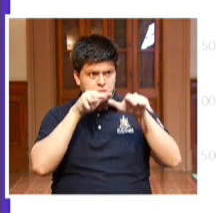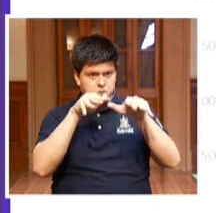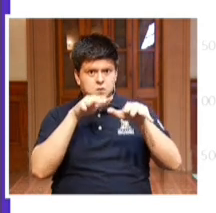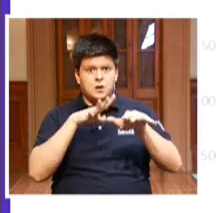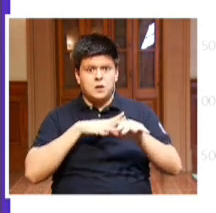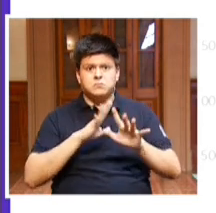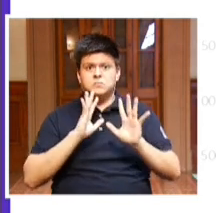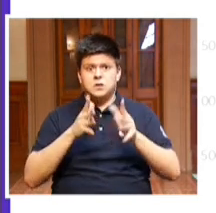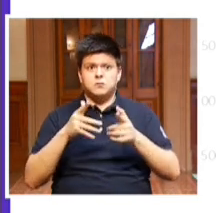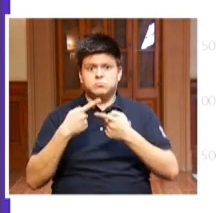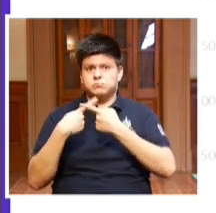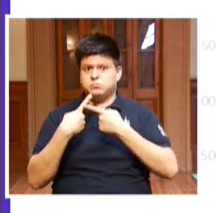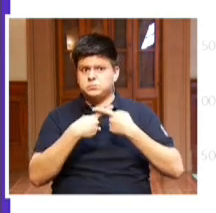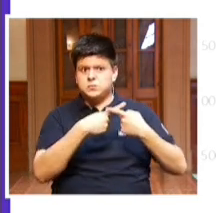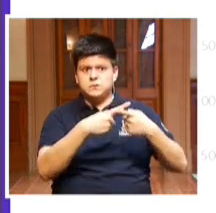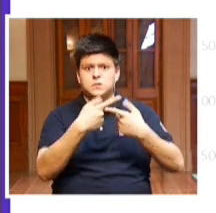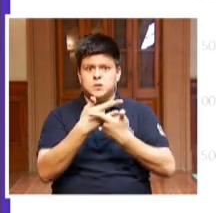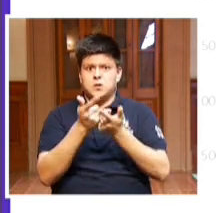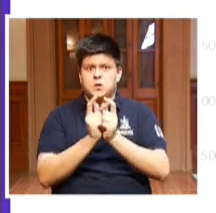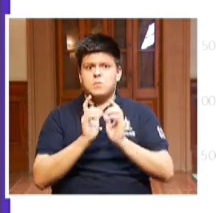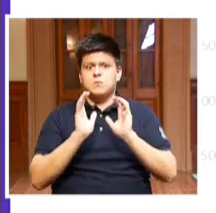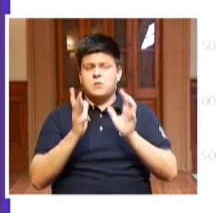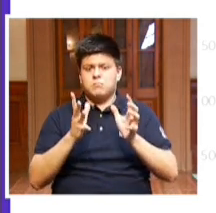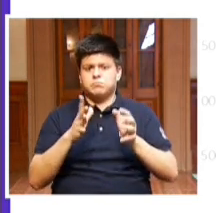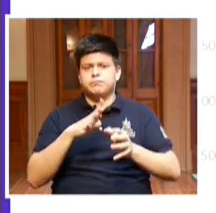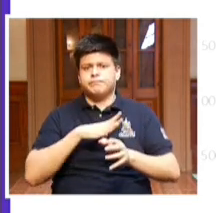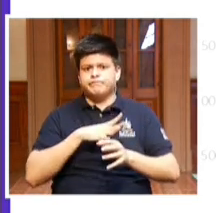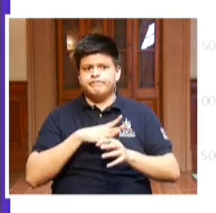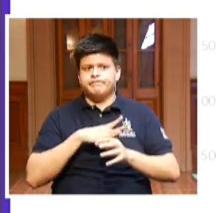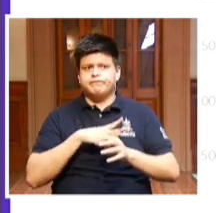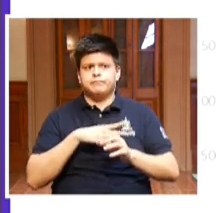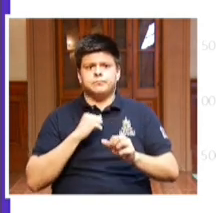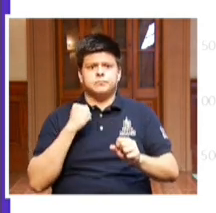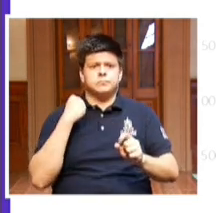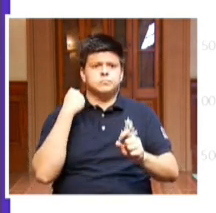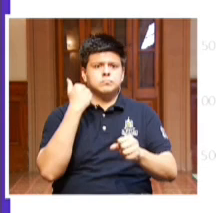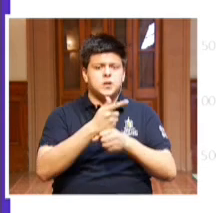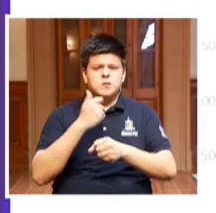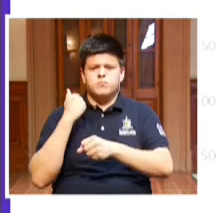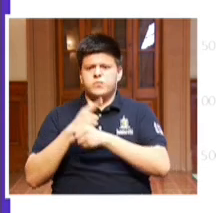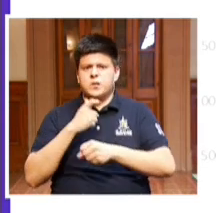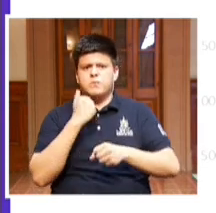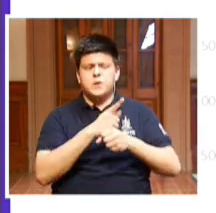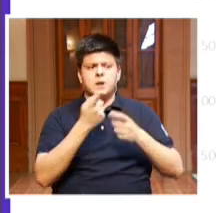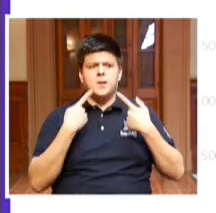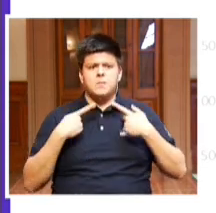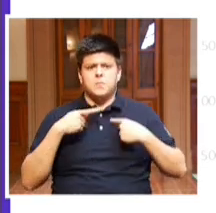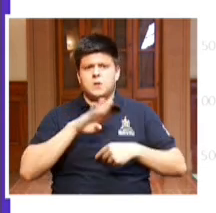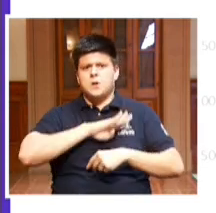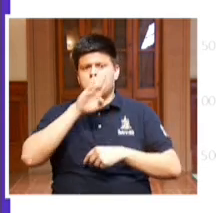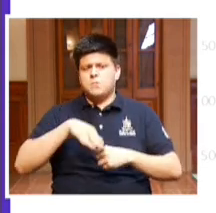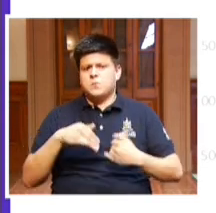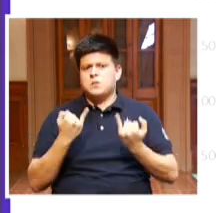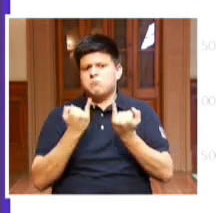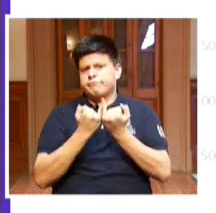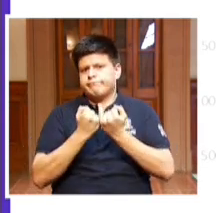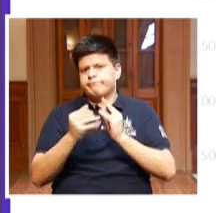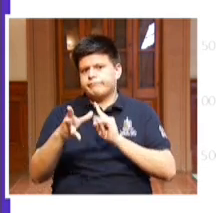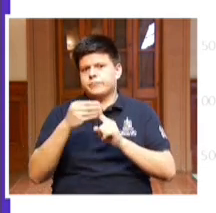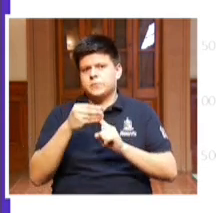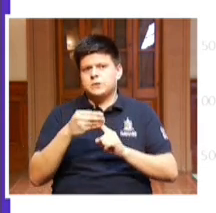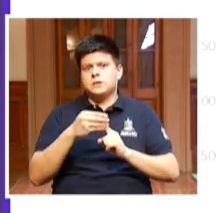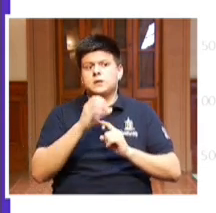en todos los grupos etarios, ya tenemos presencia de casos y defunciones. En el de 0 a 10, el de